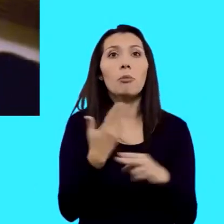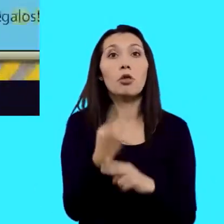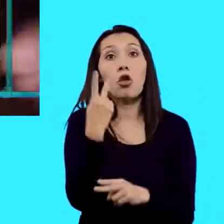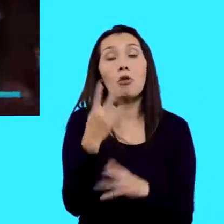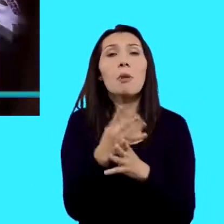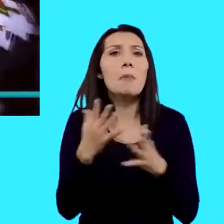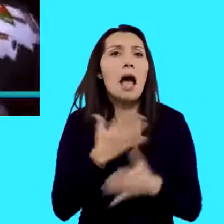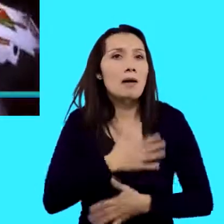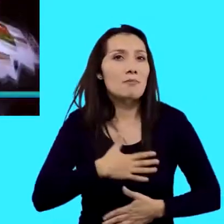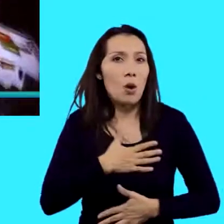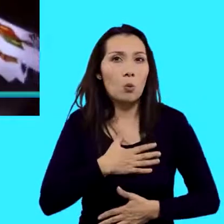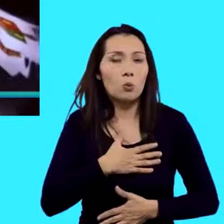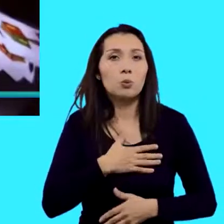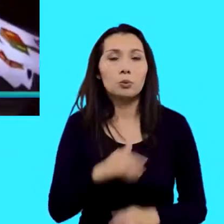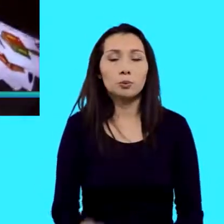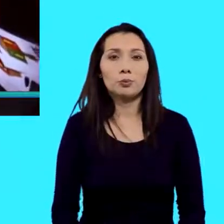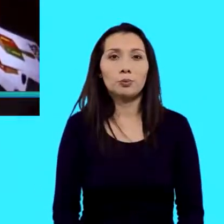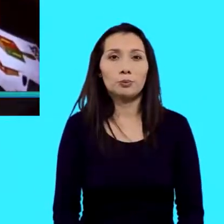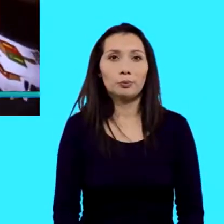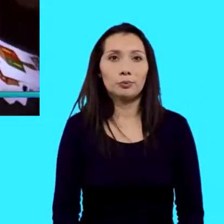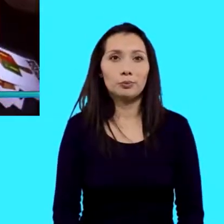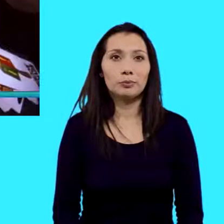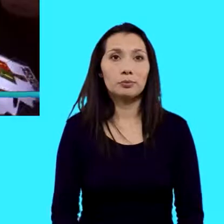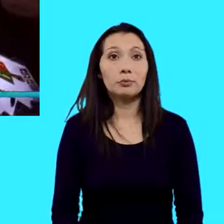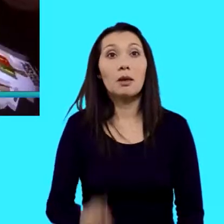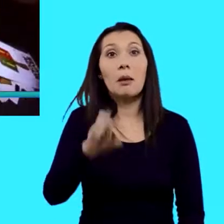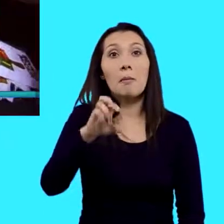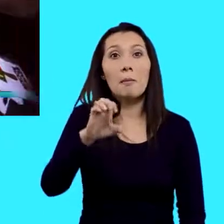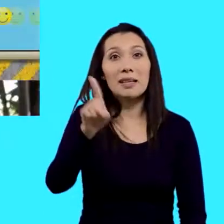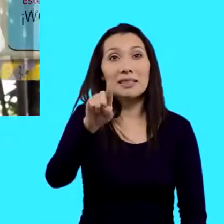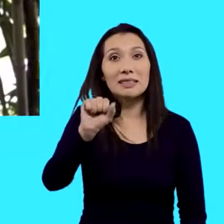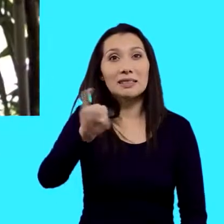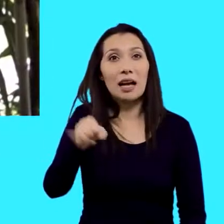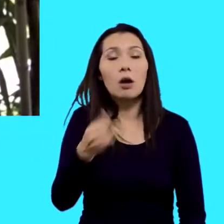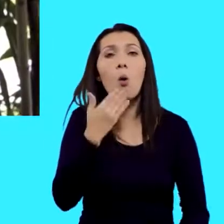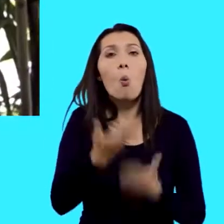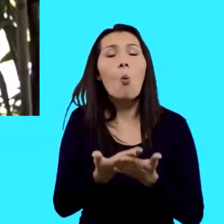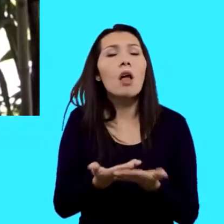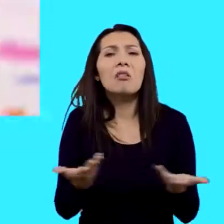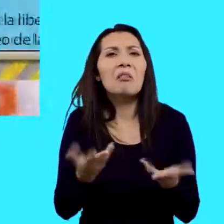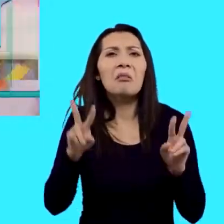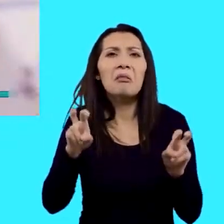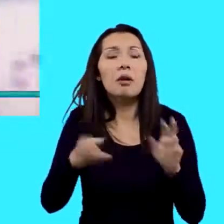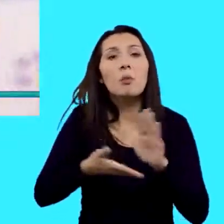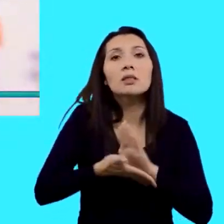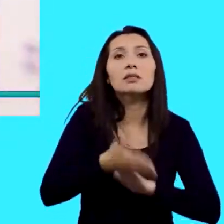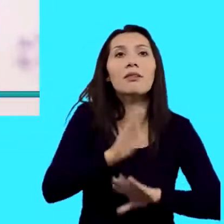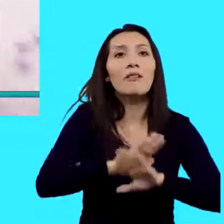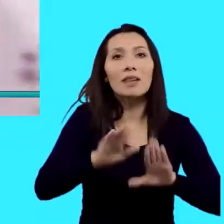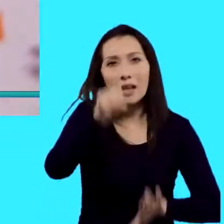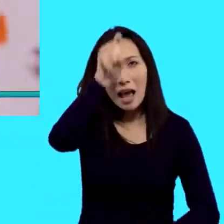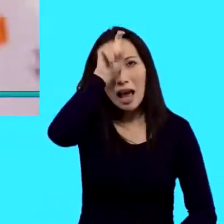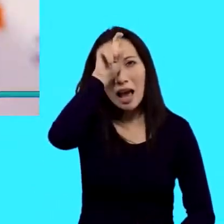los 8 días, que son los que más me gustan. Esa se trata de cuando salimos